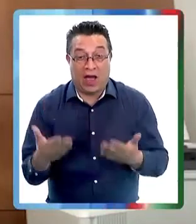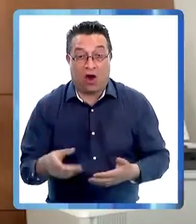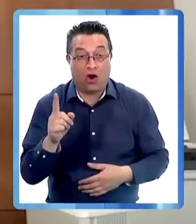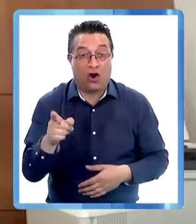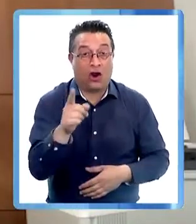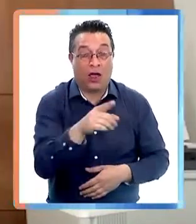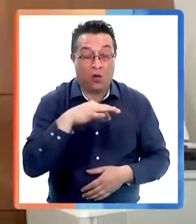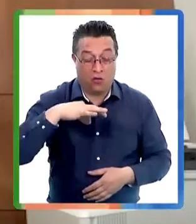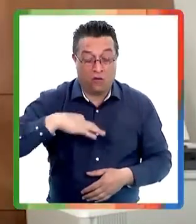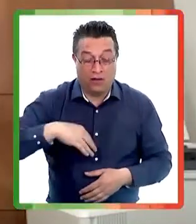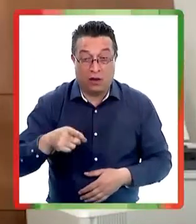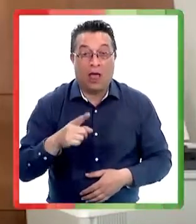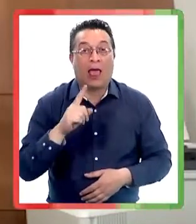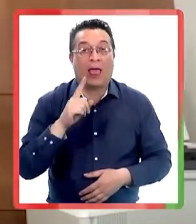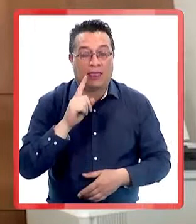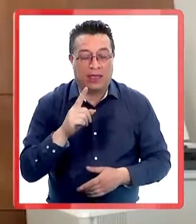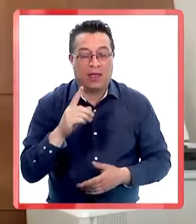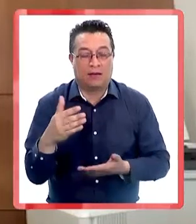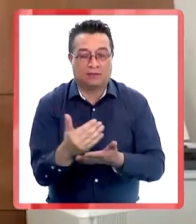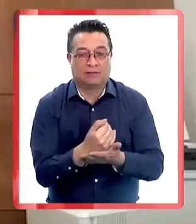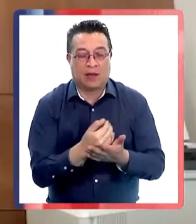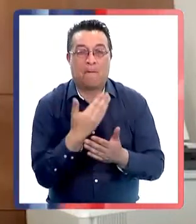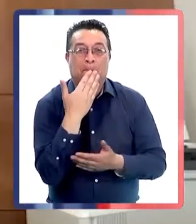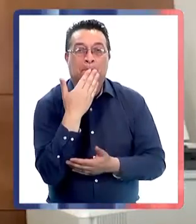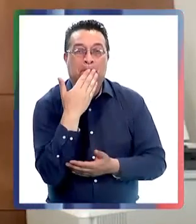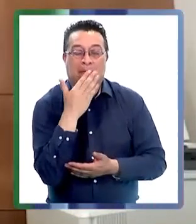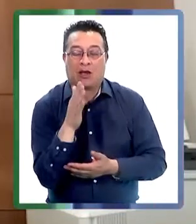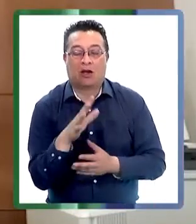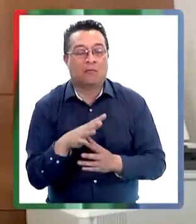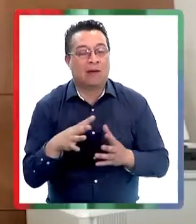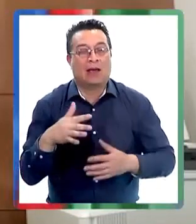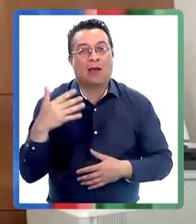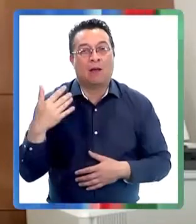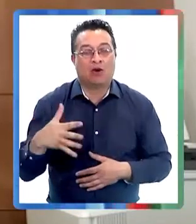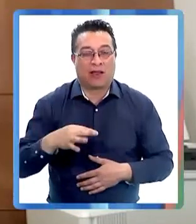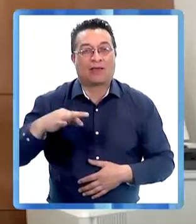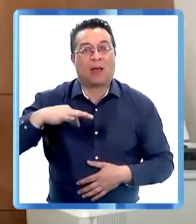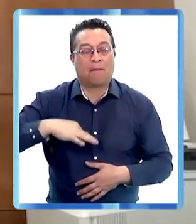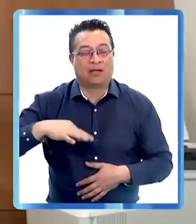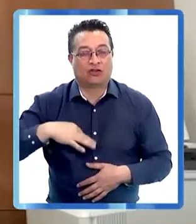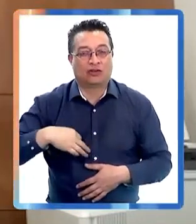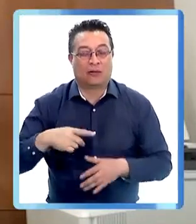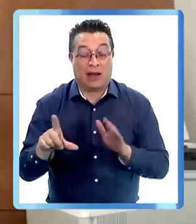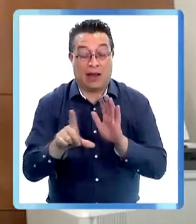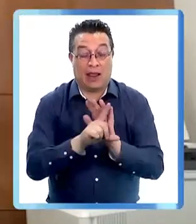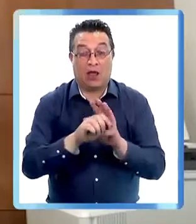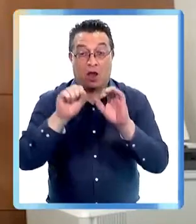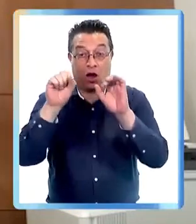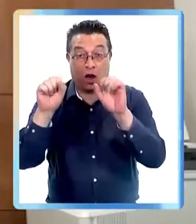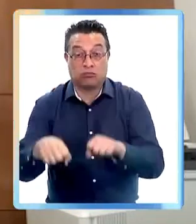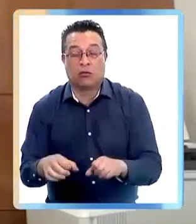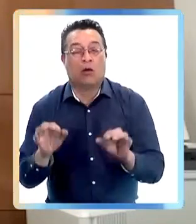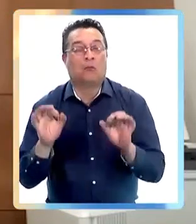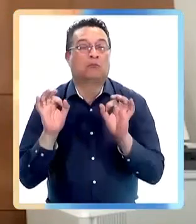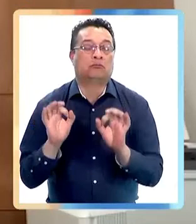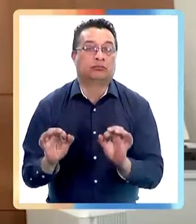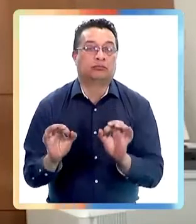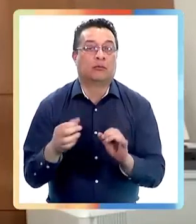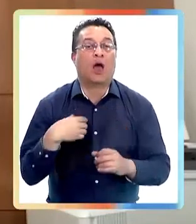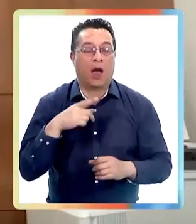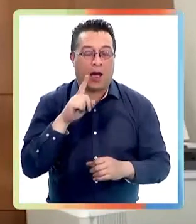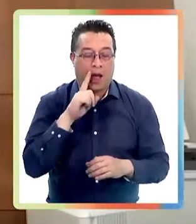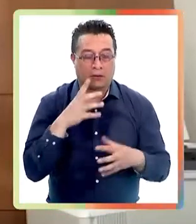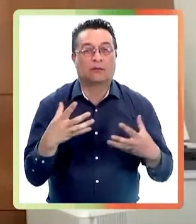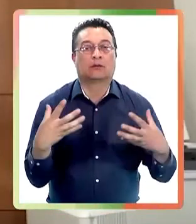los actuales jubilados van a tener una mejora material importante en sus pensiones apenas la ley se apruebe. Entonces tenemos